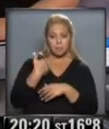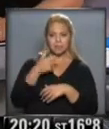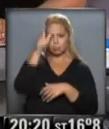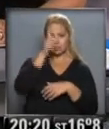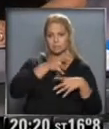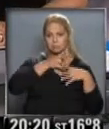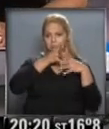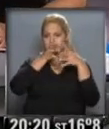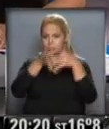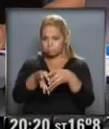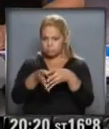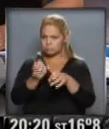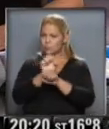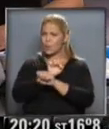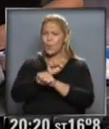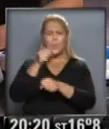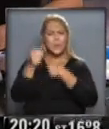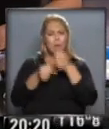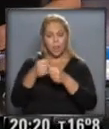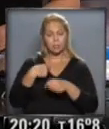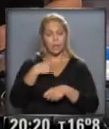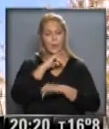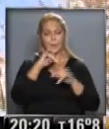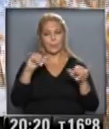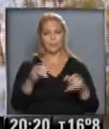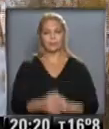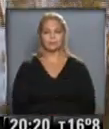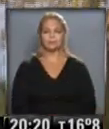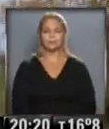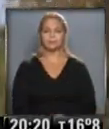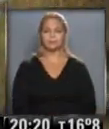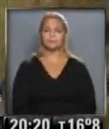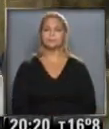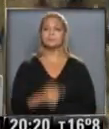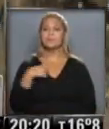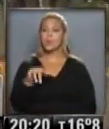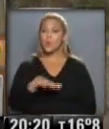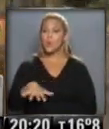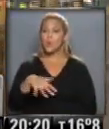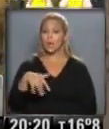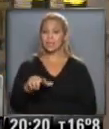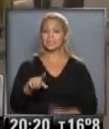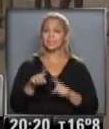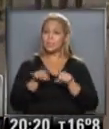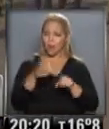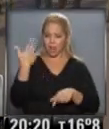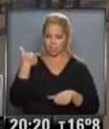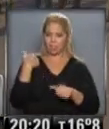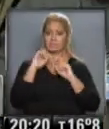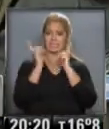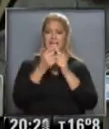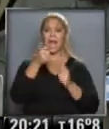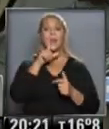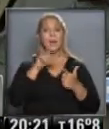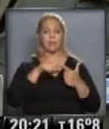efectivos de la fuerza en forma violenta. Y esta es la crónica. Se dio en la sala Alberdi y en el hospital Borda hace algunas